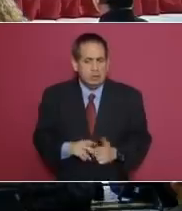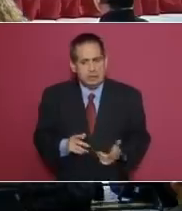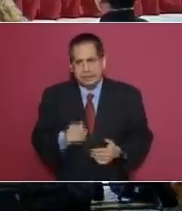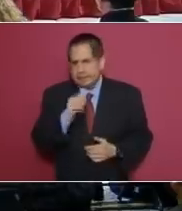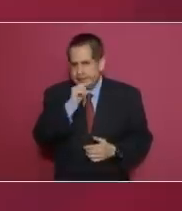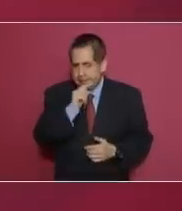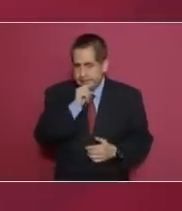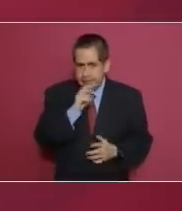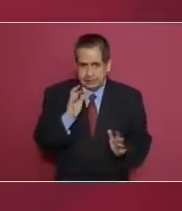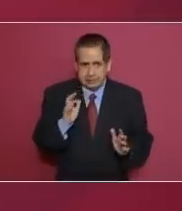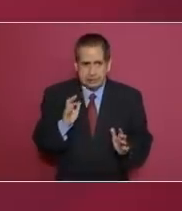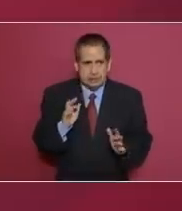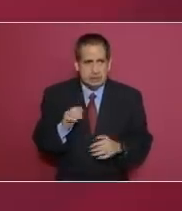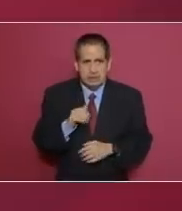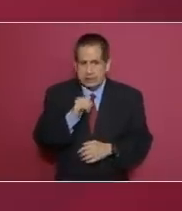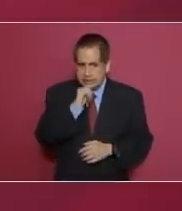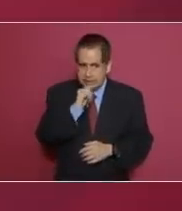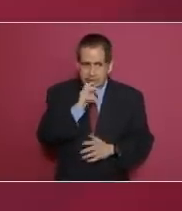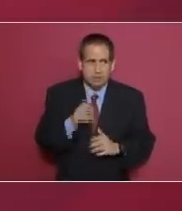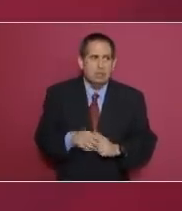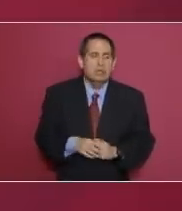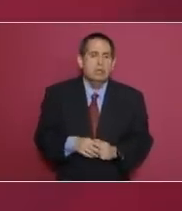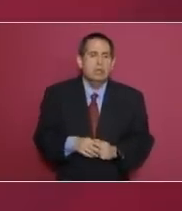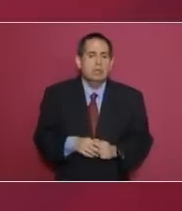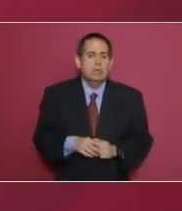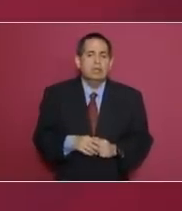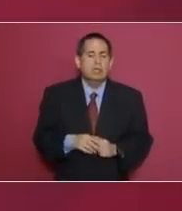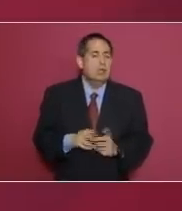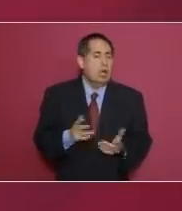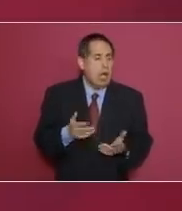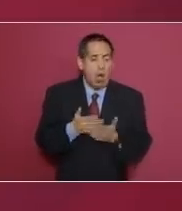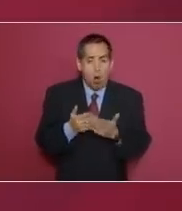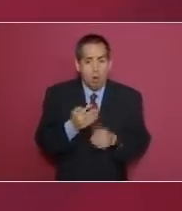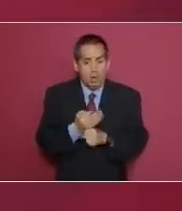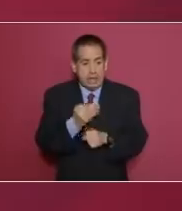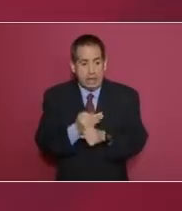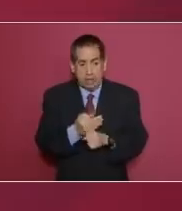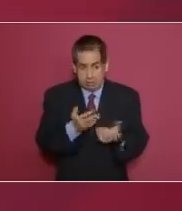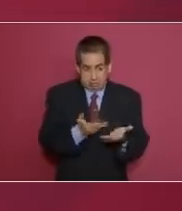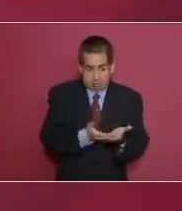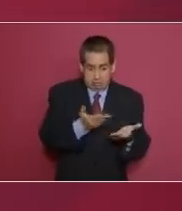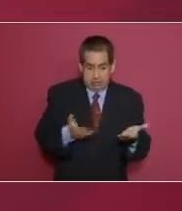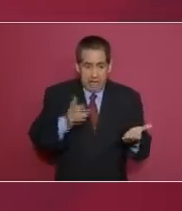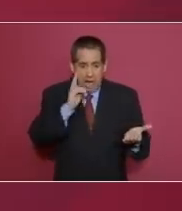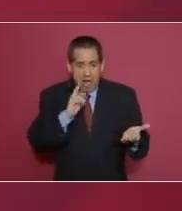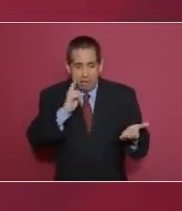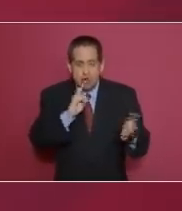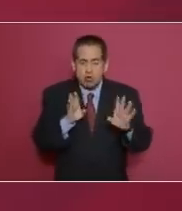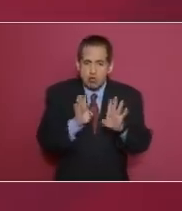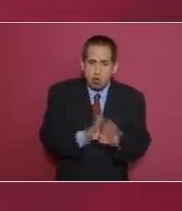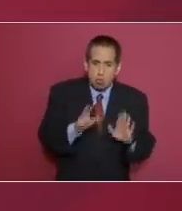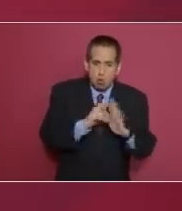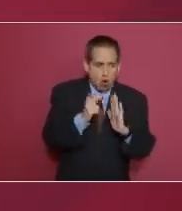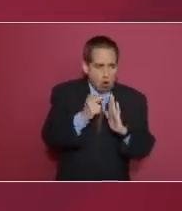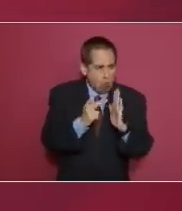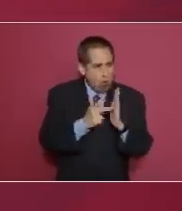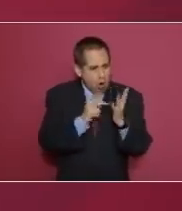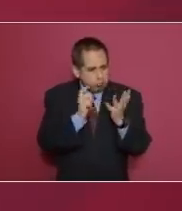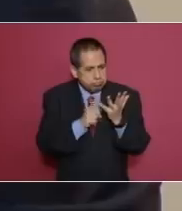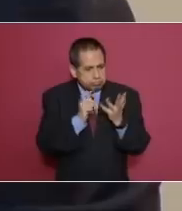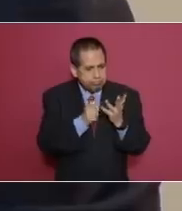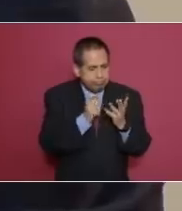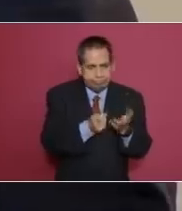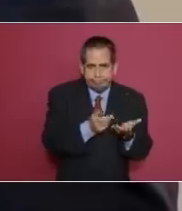todavía se están presentando las bases